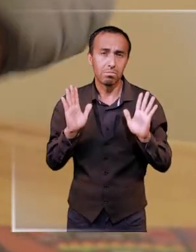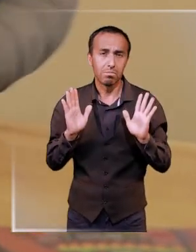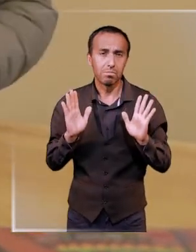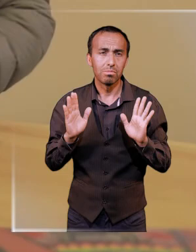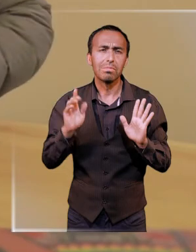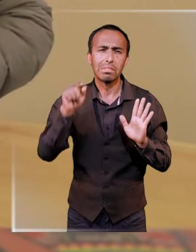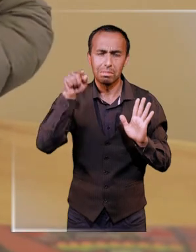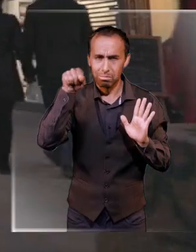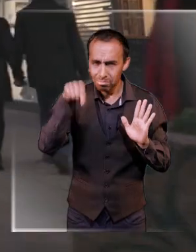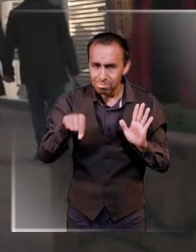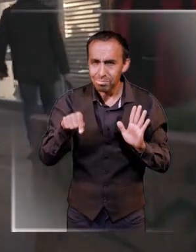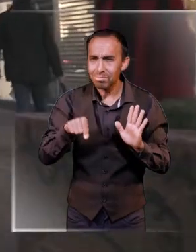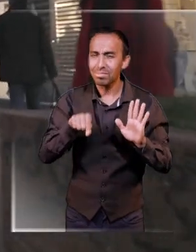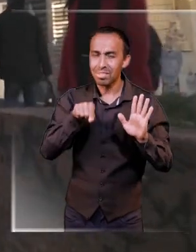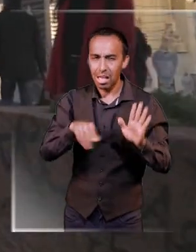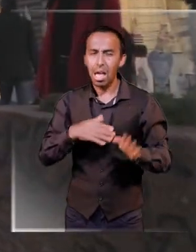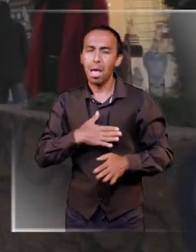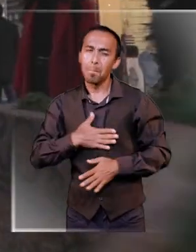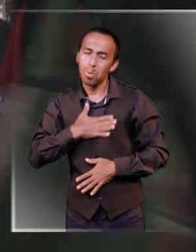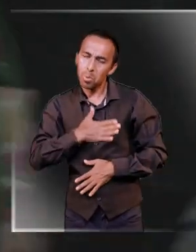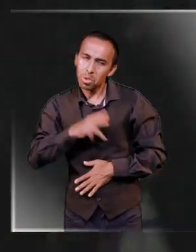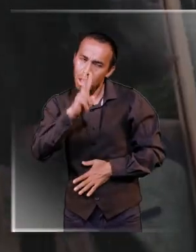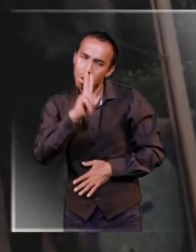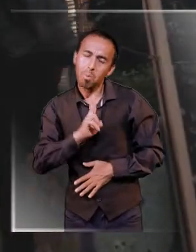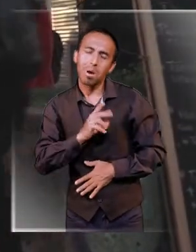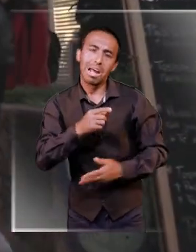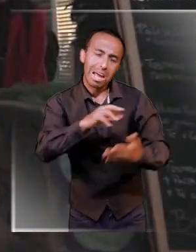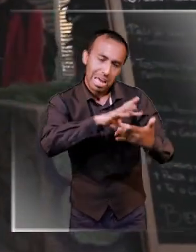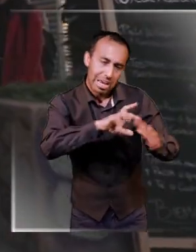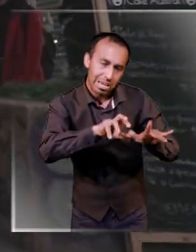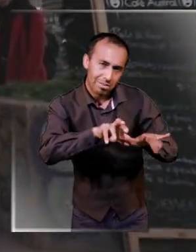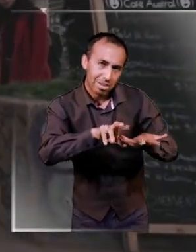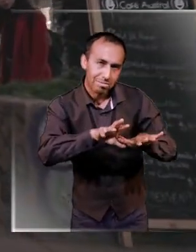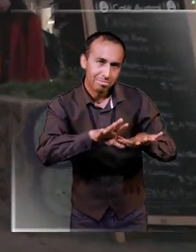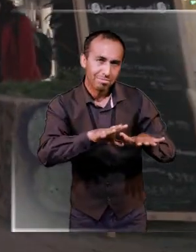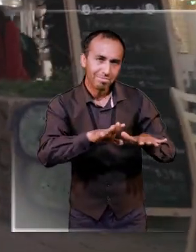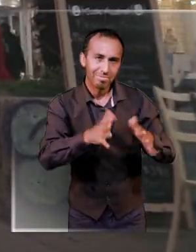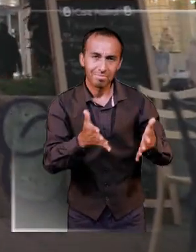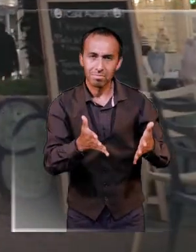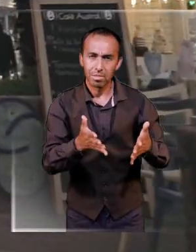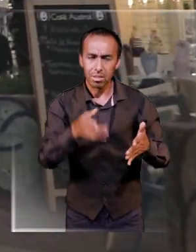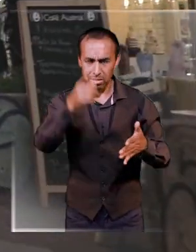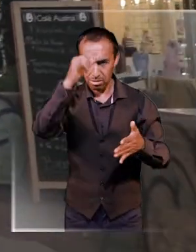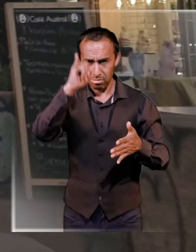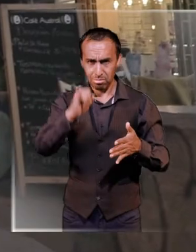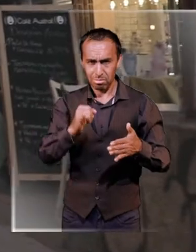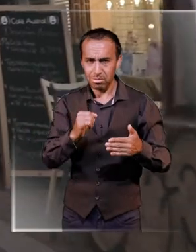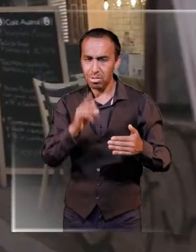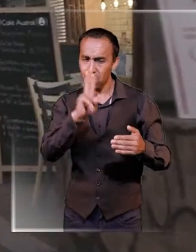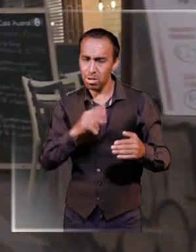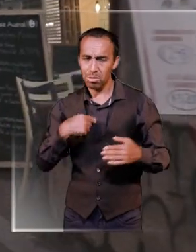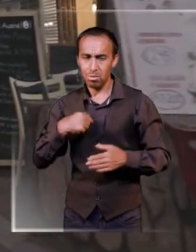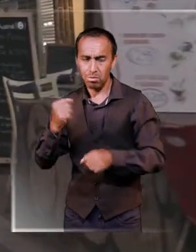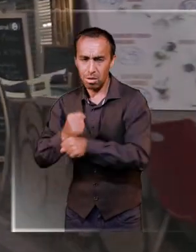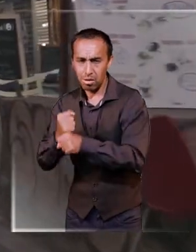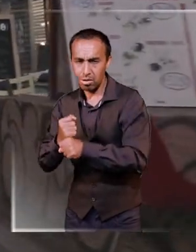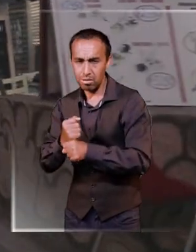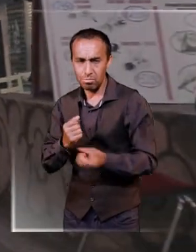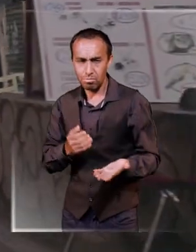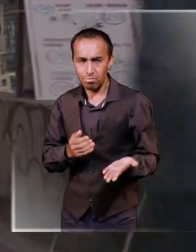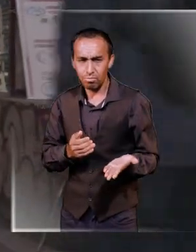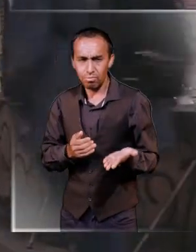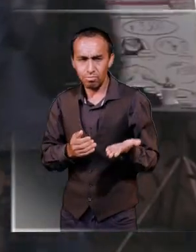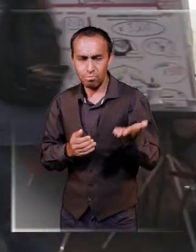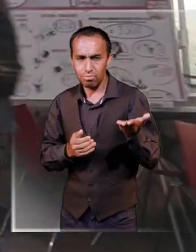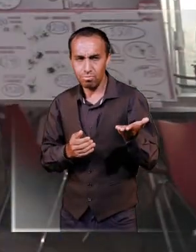ahí en este romance con la escritura. Pero siempre, en paralelo, fui desarrollando cosas que tenían que